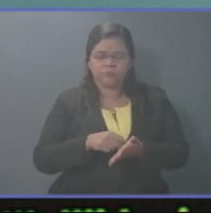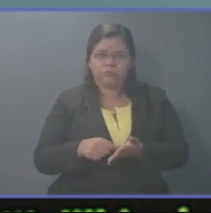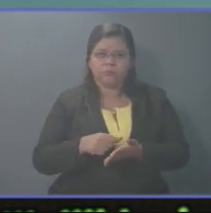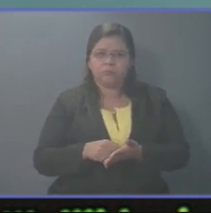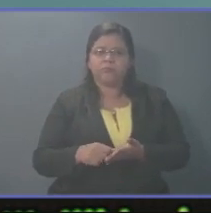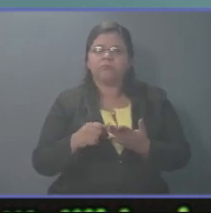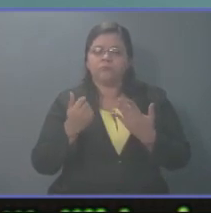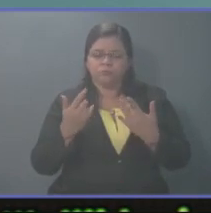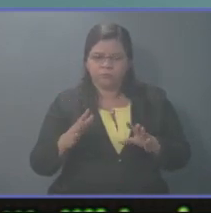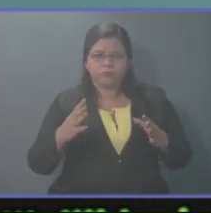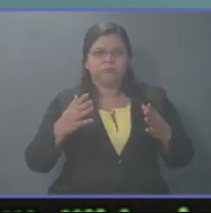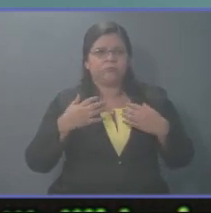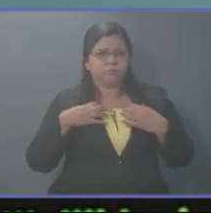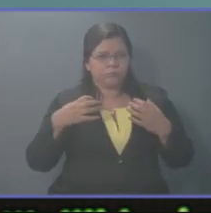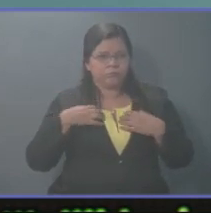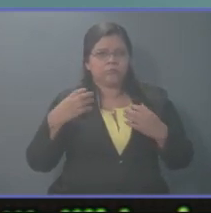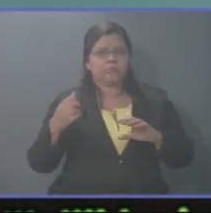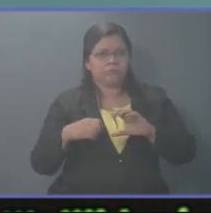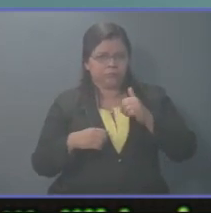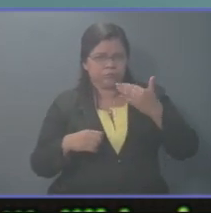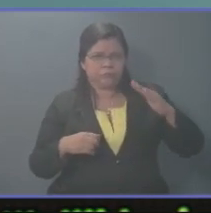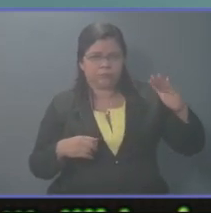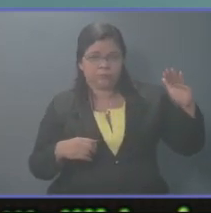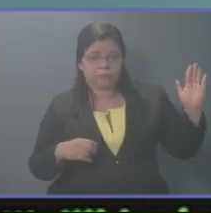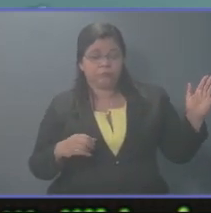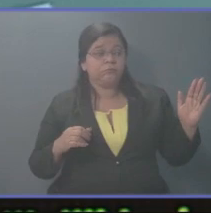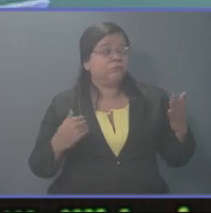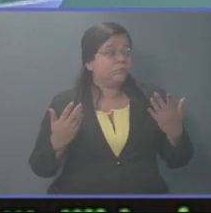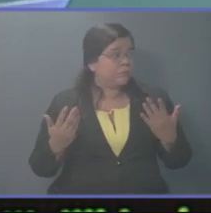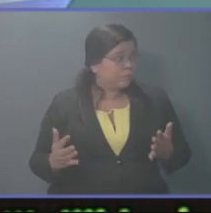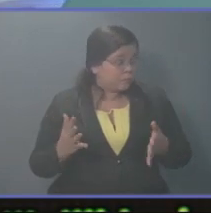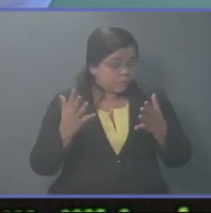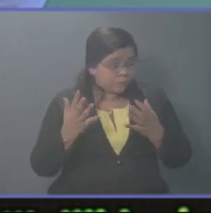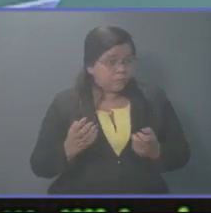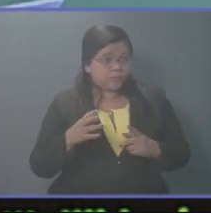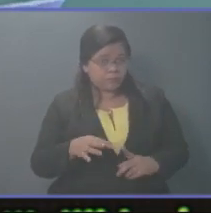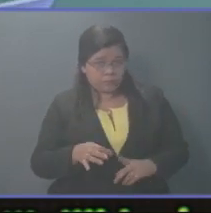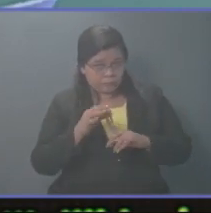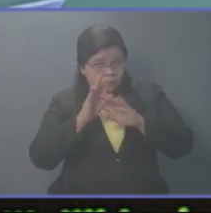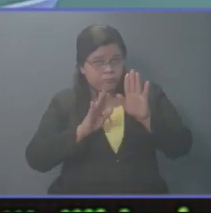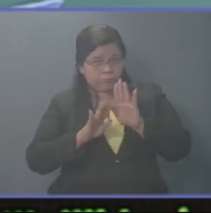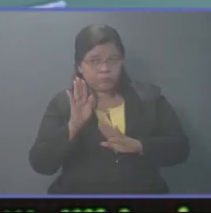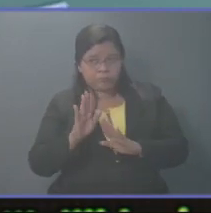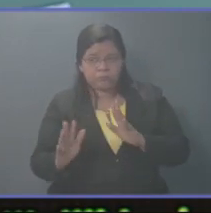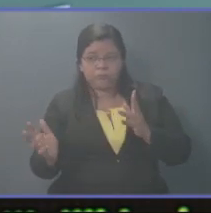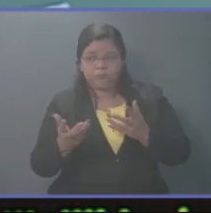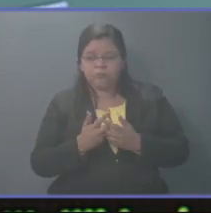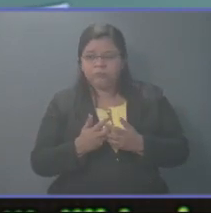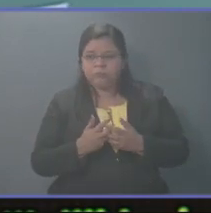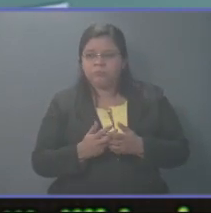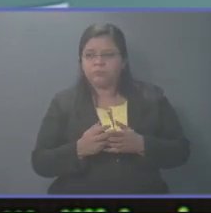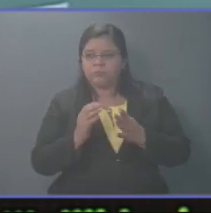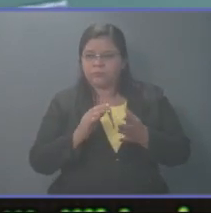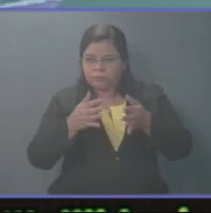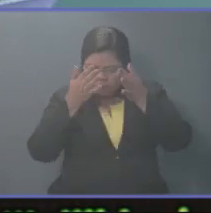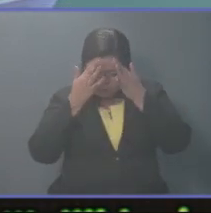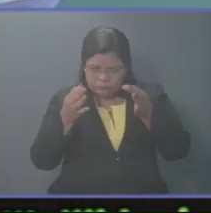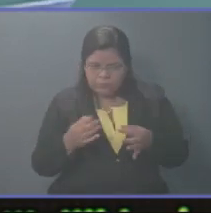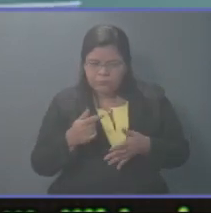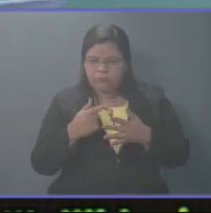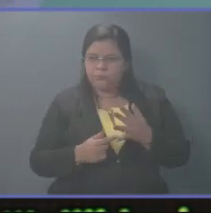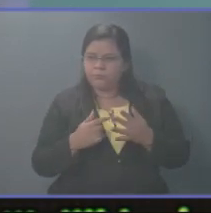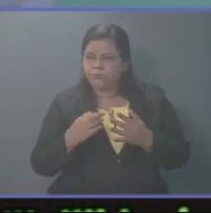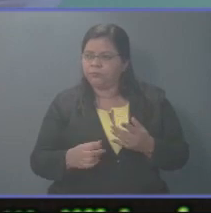que residen en el exterior, pero que en aras de participar como candidatos se han ajustado a las disposiciones legales y no han